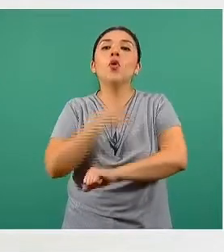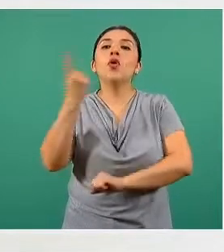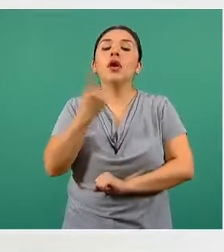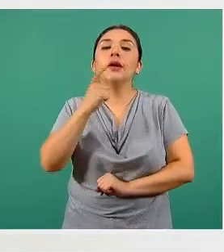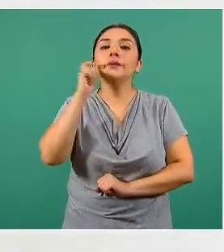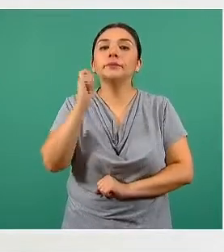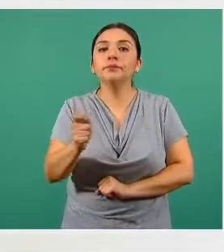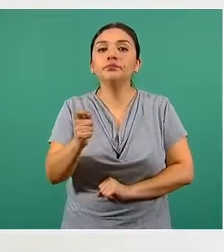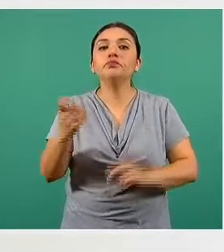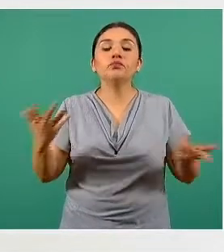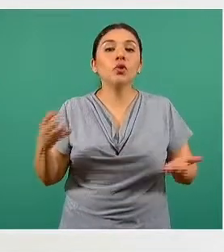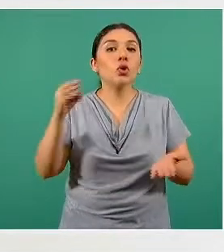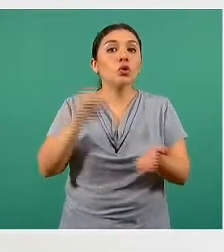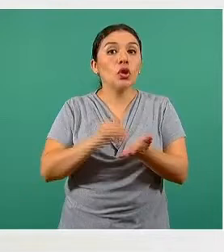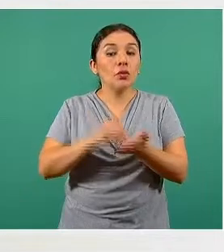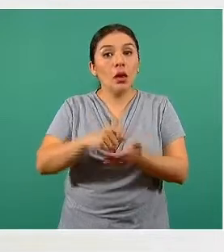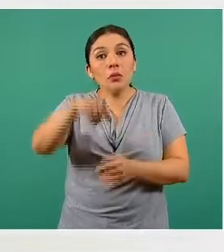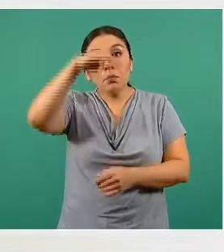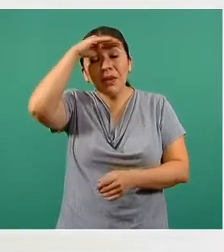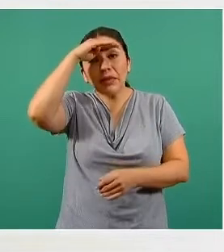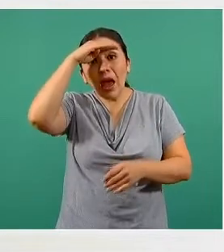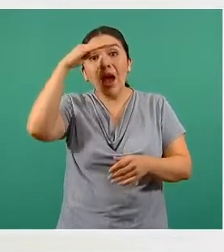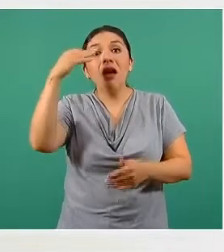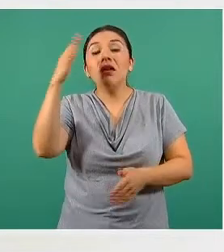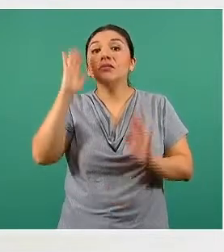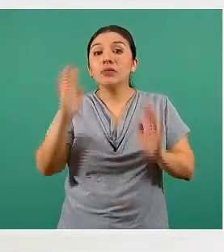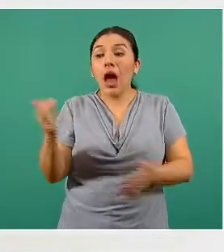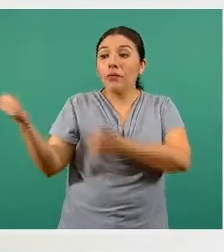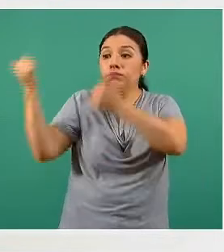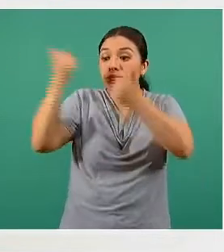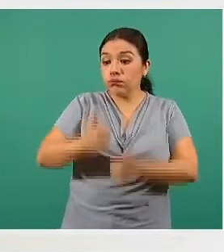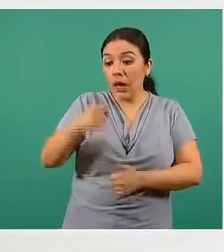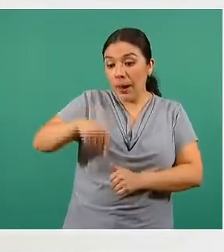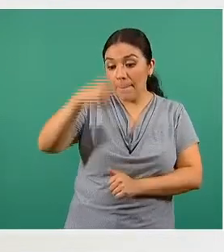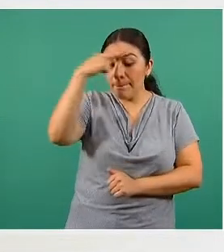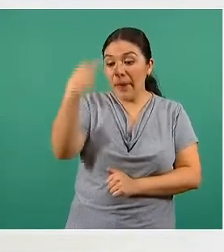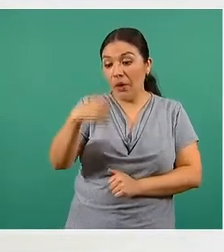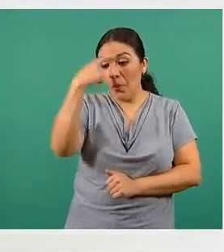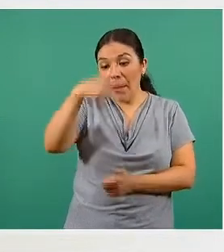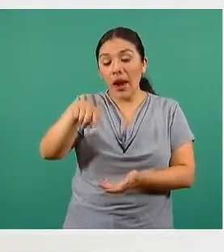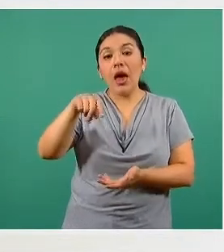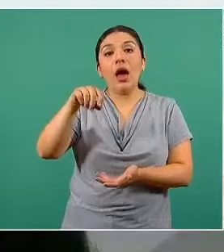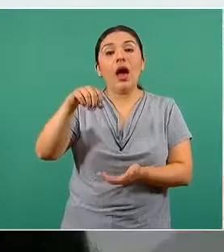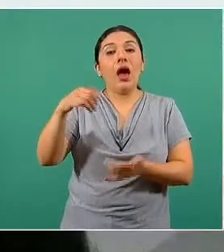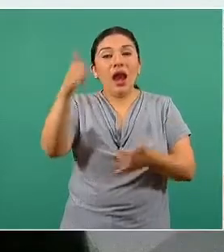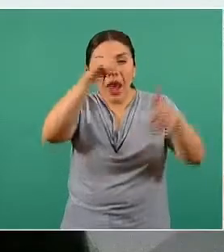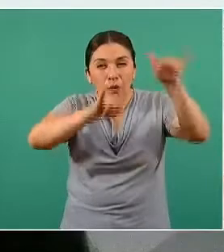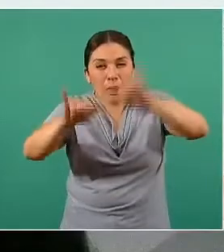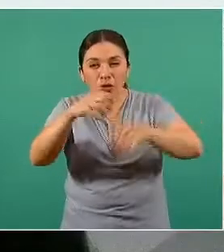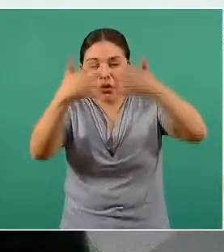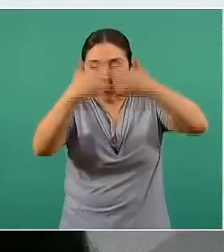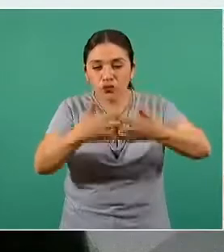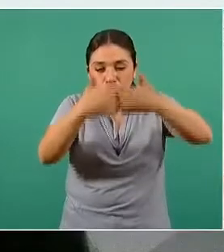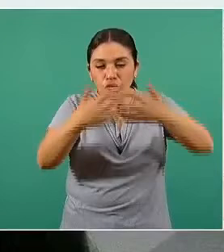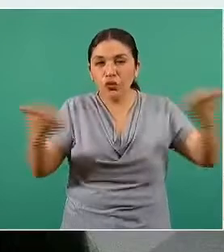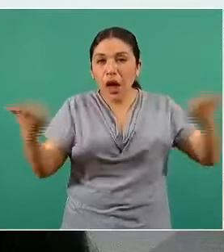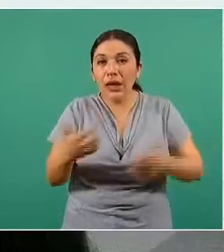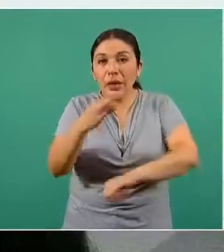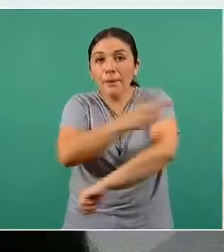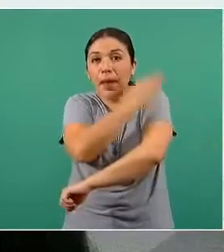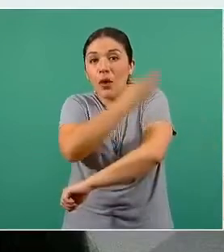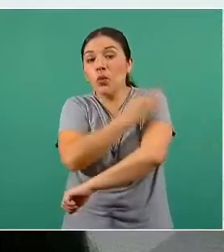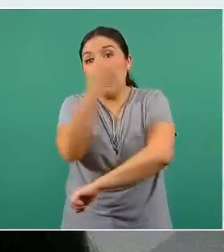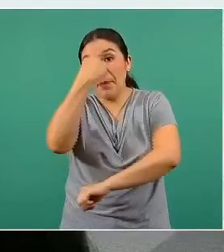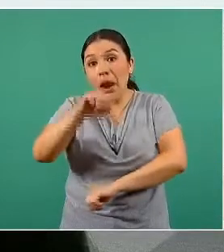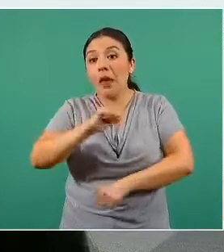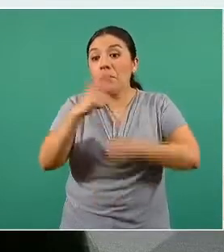que aún no se ha recibido en México las solicitudes de los laboratorios productores de vacunas para